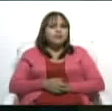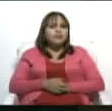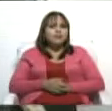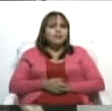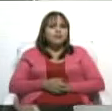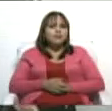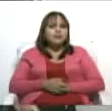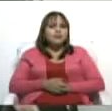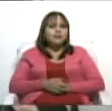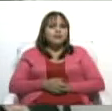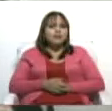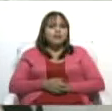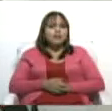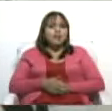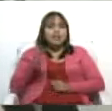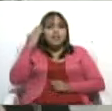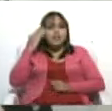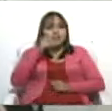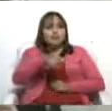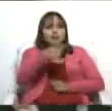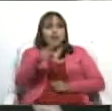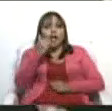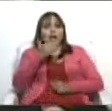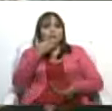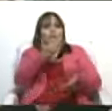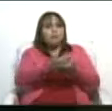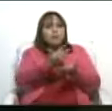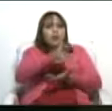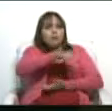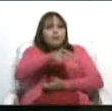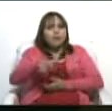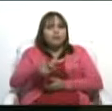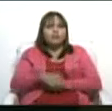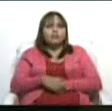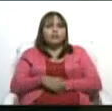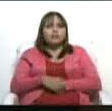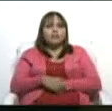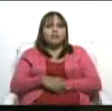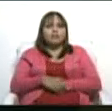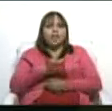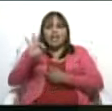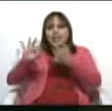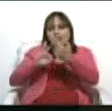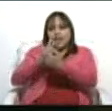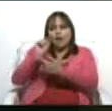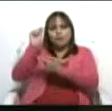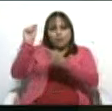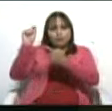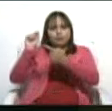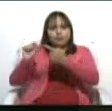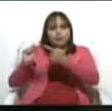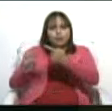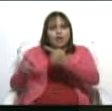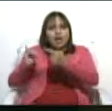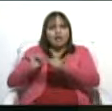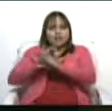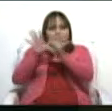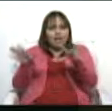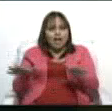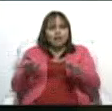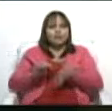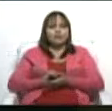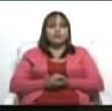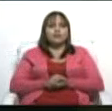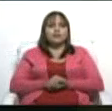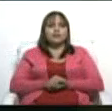si tendremos hoy esa propuesta de la sociedad civil o ya qué queda. Tres puntos que ya están bastante